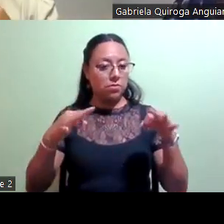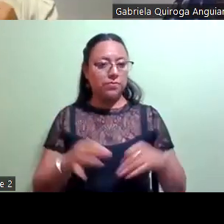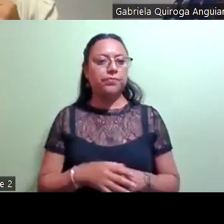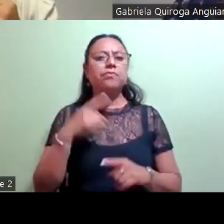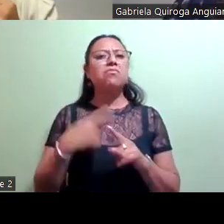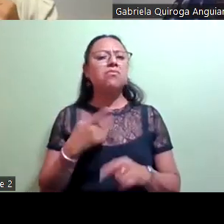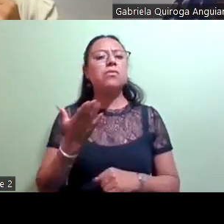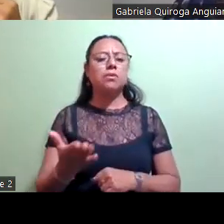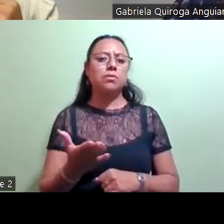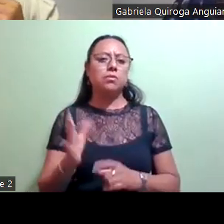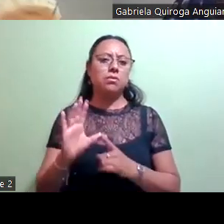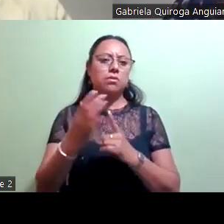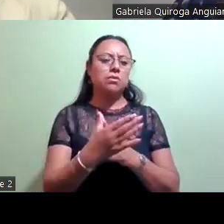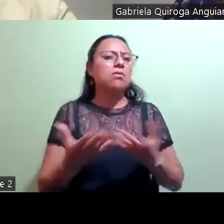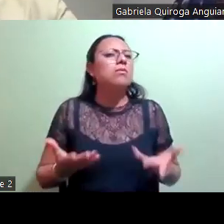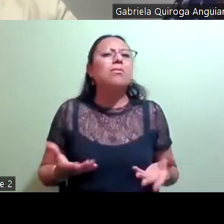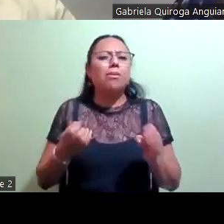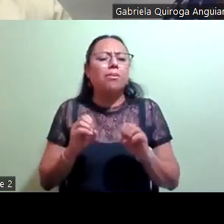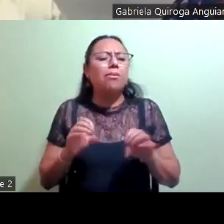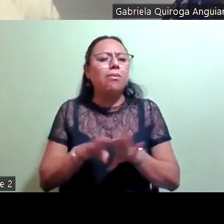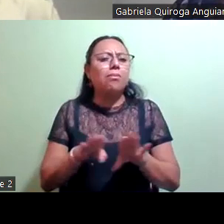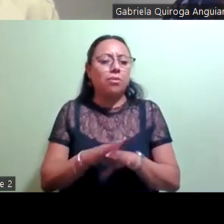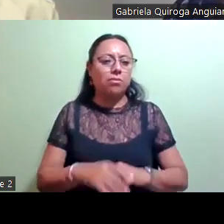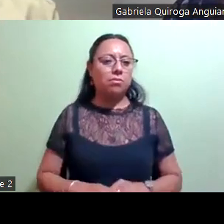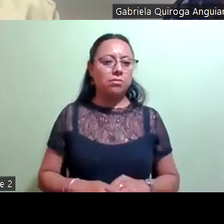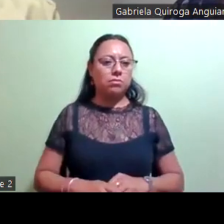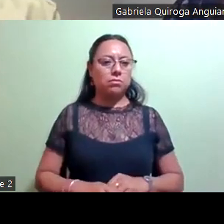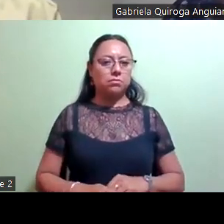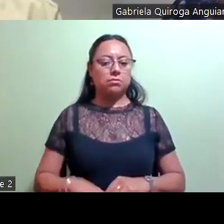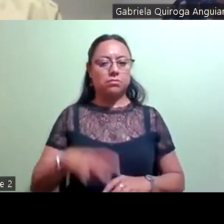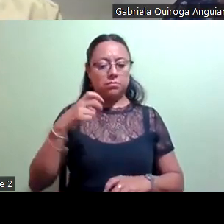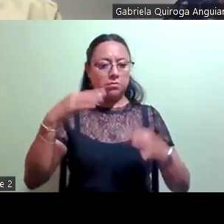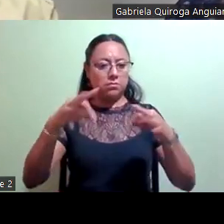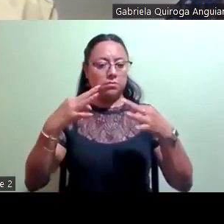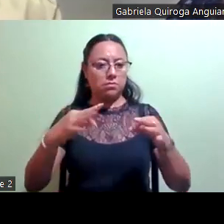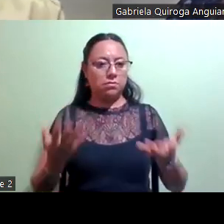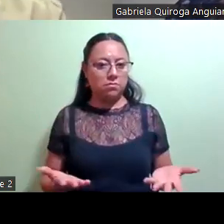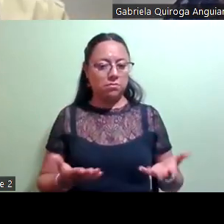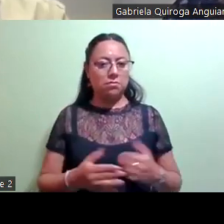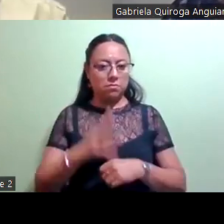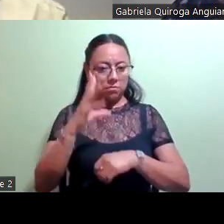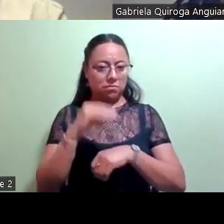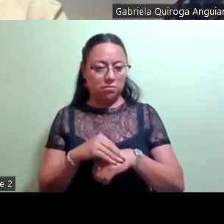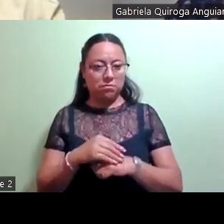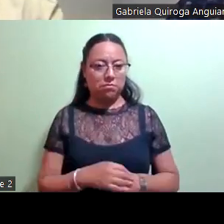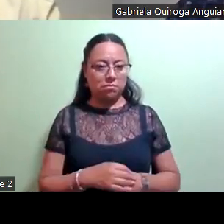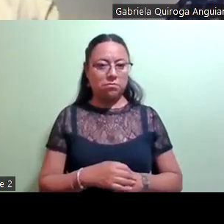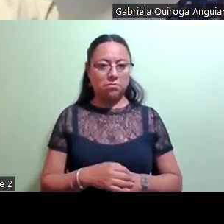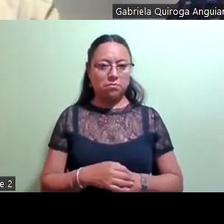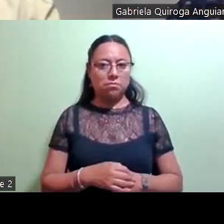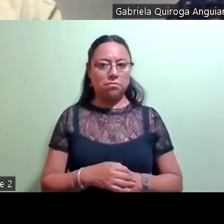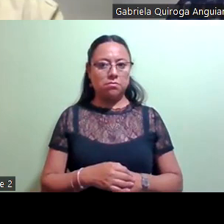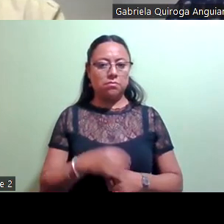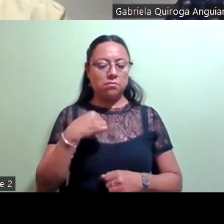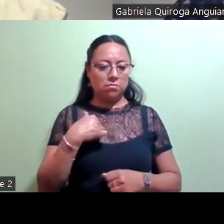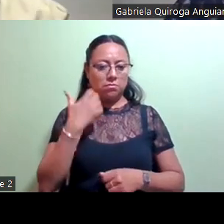de la comisión o cómo es que se generó? No, este documento, si me lo permite, hago